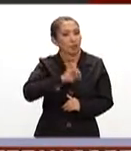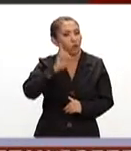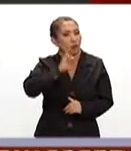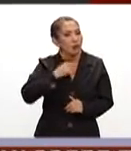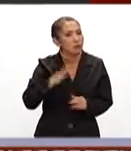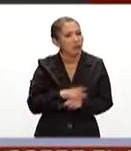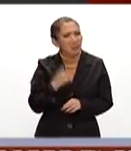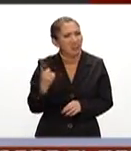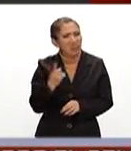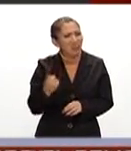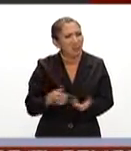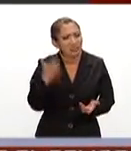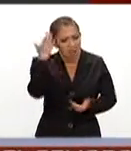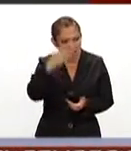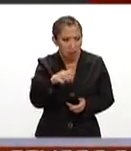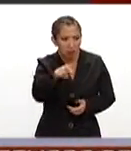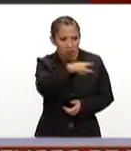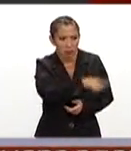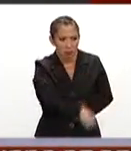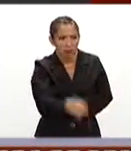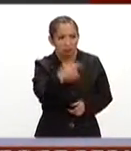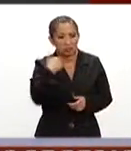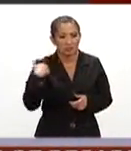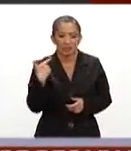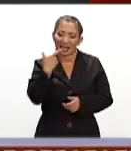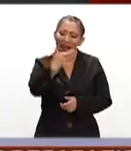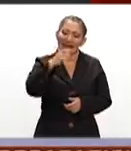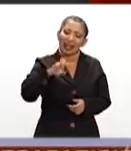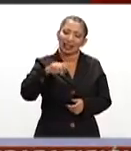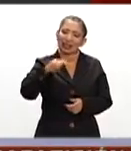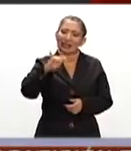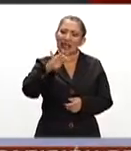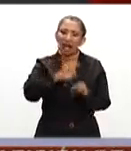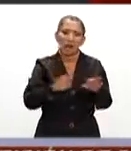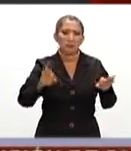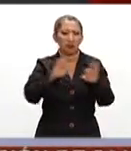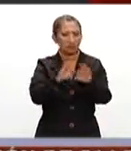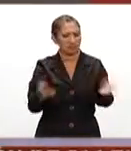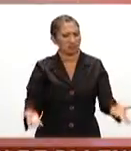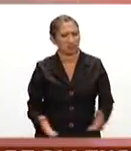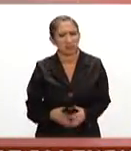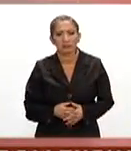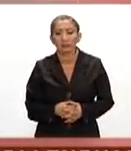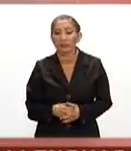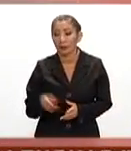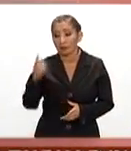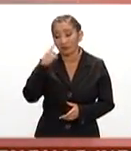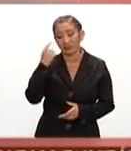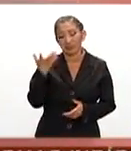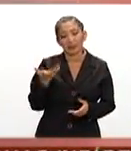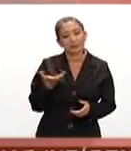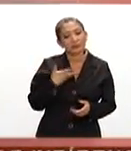mujeres específicamente, cuando sabemos que la parte genética juega un papel importante? Bueno, mira,